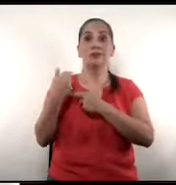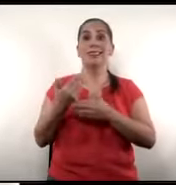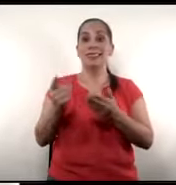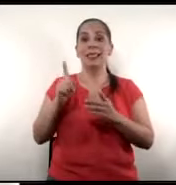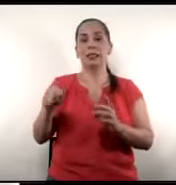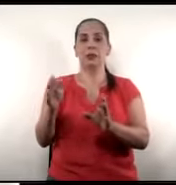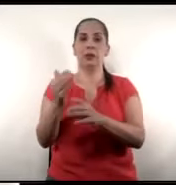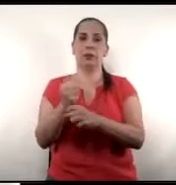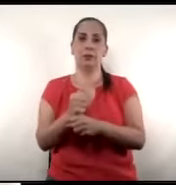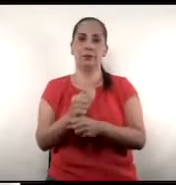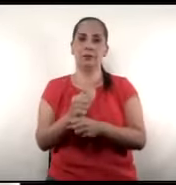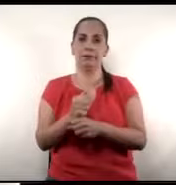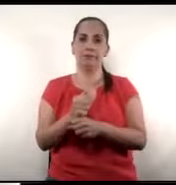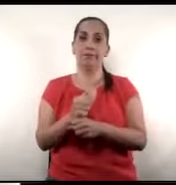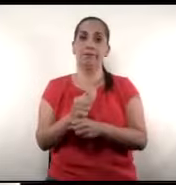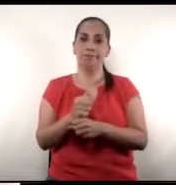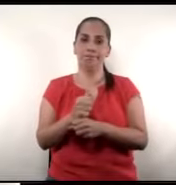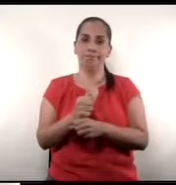ejecutarlo.